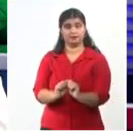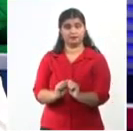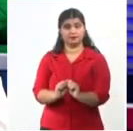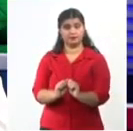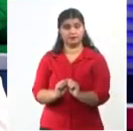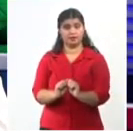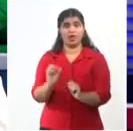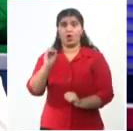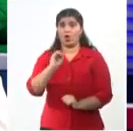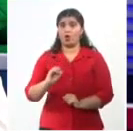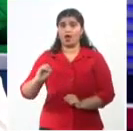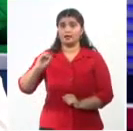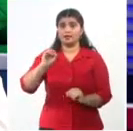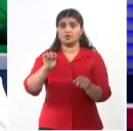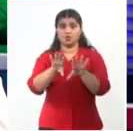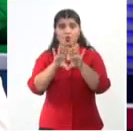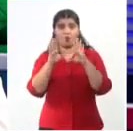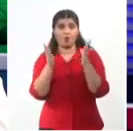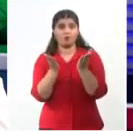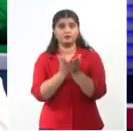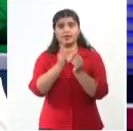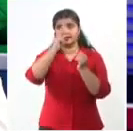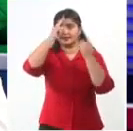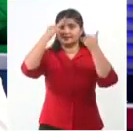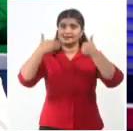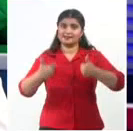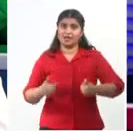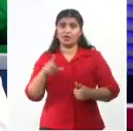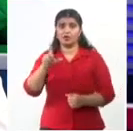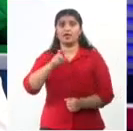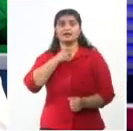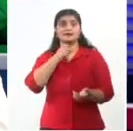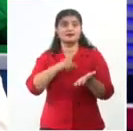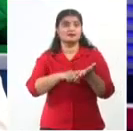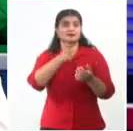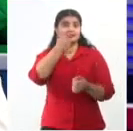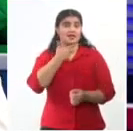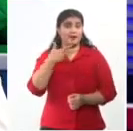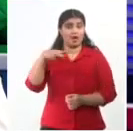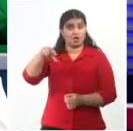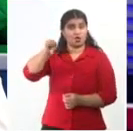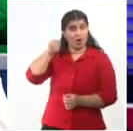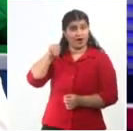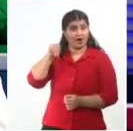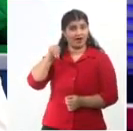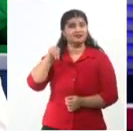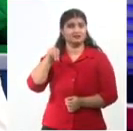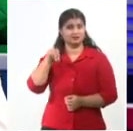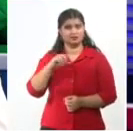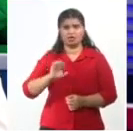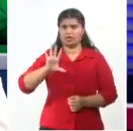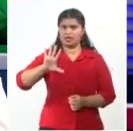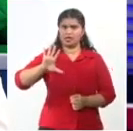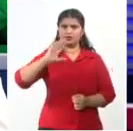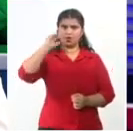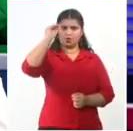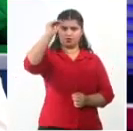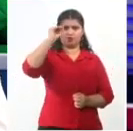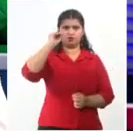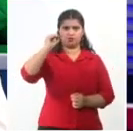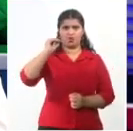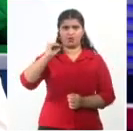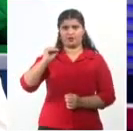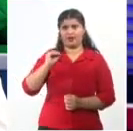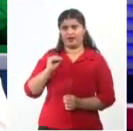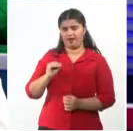Organización Mundial de la Salud como esta sería la quinta variante de preocupación, y